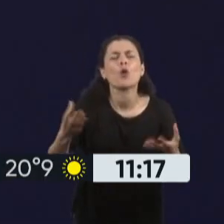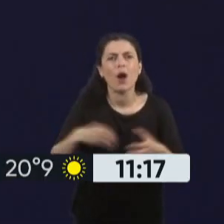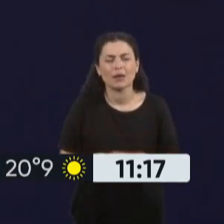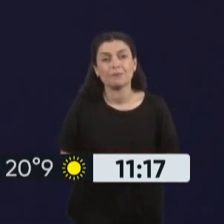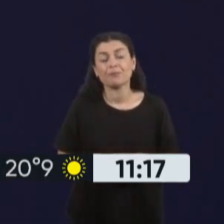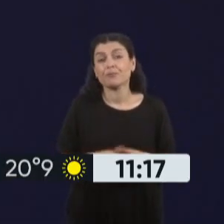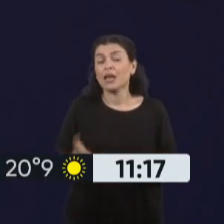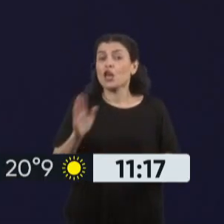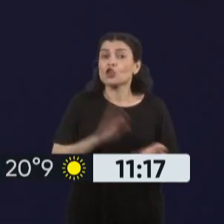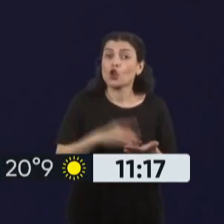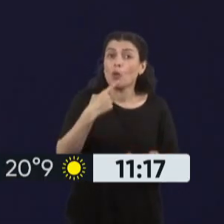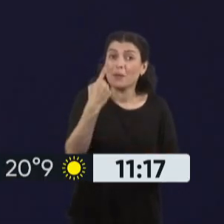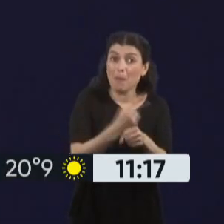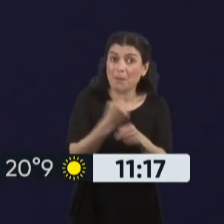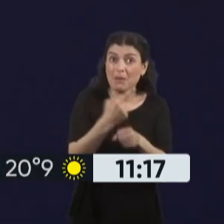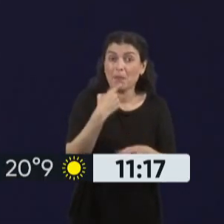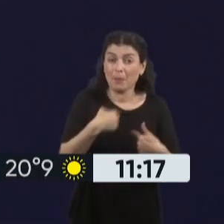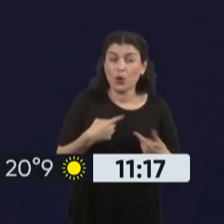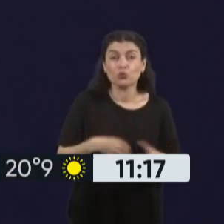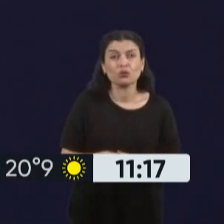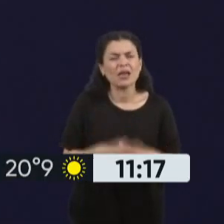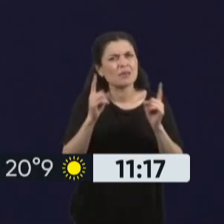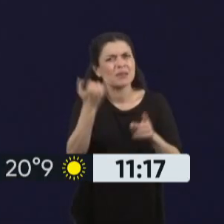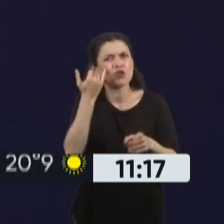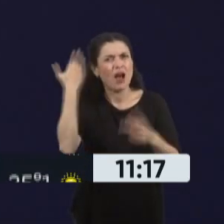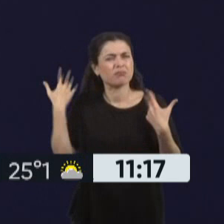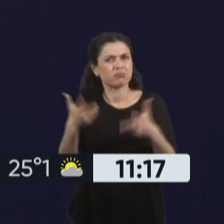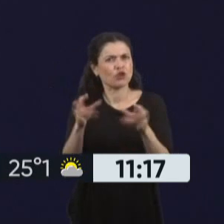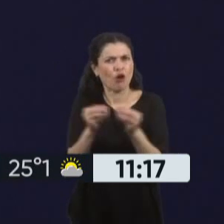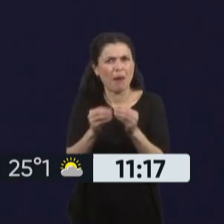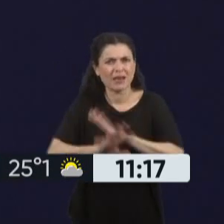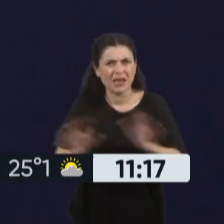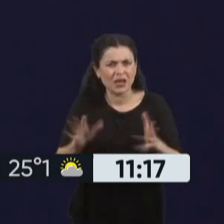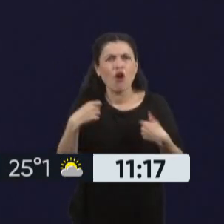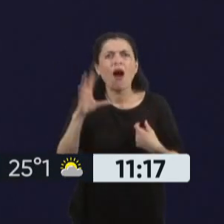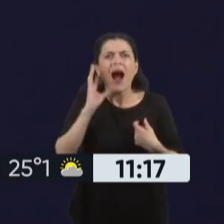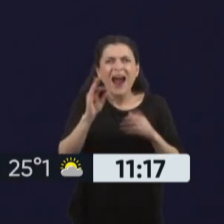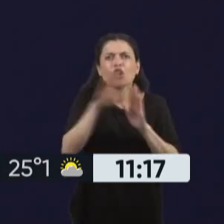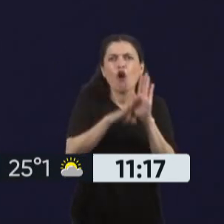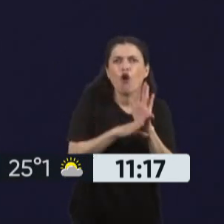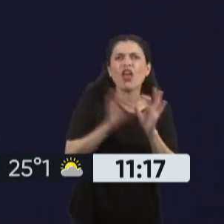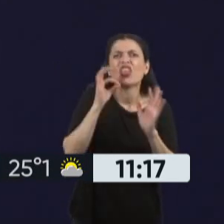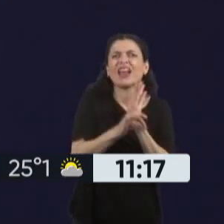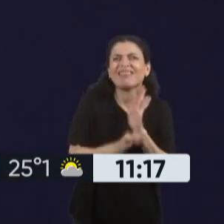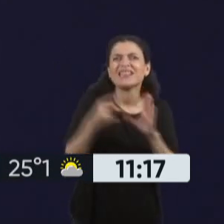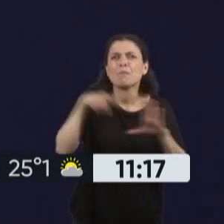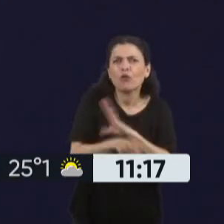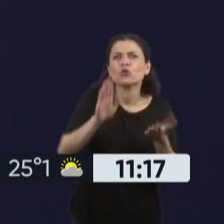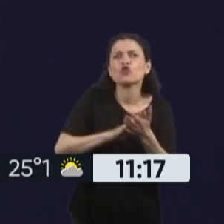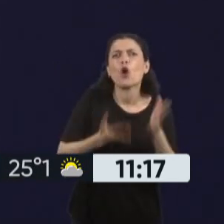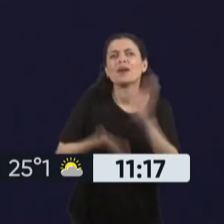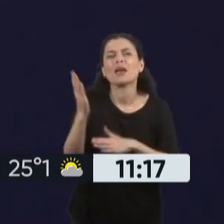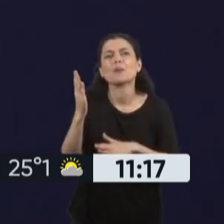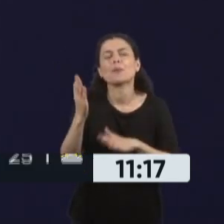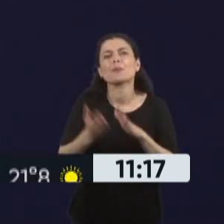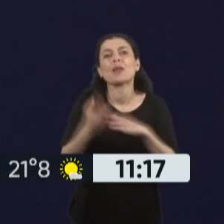con respecto a tu primera pregunta, lo mismo que le dije a tu compañero, no tengo todavía la agenda, por lo tanto, en principio no, pero